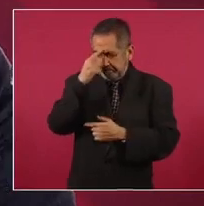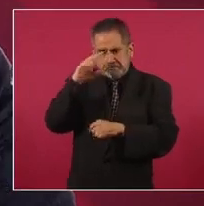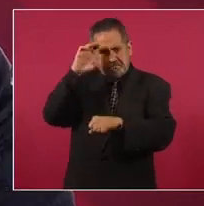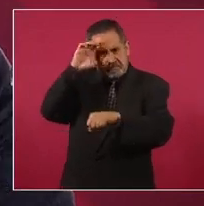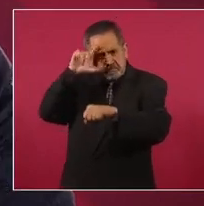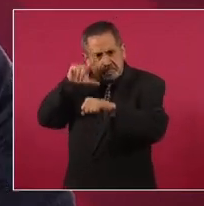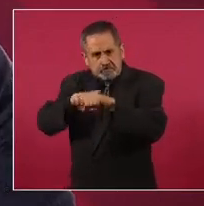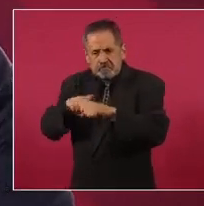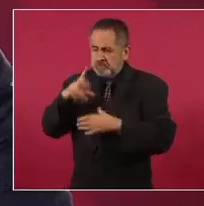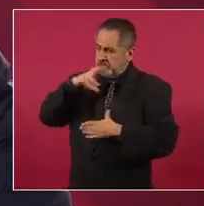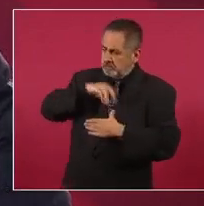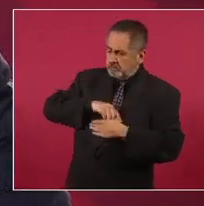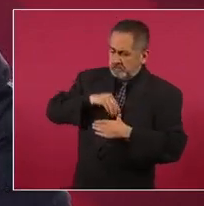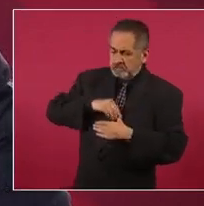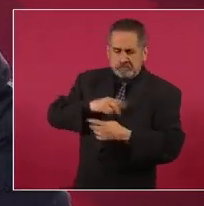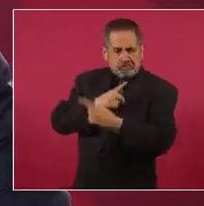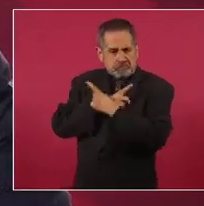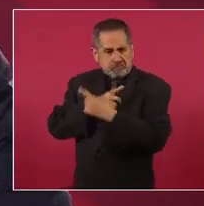culturales,